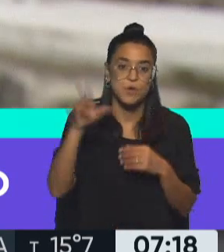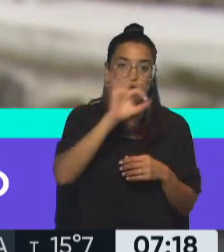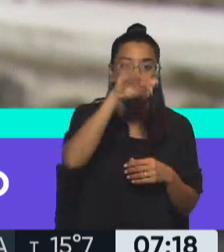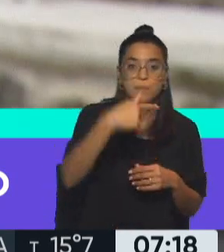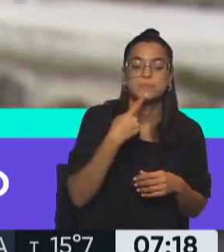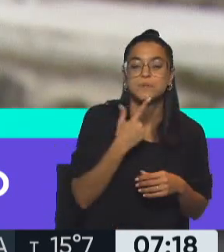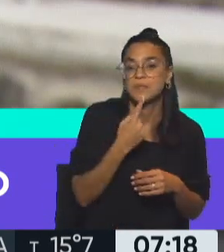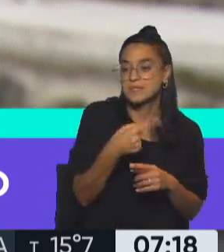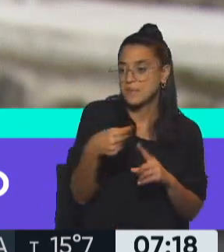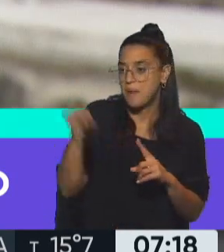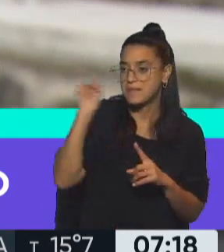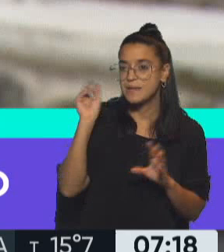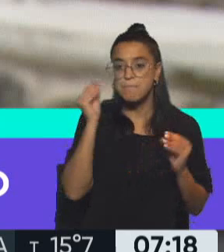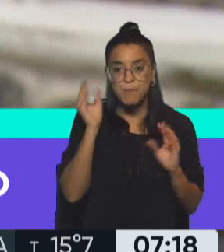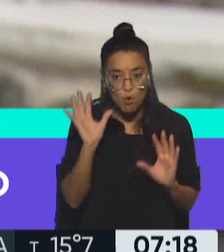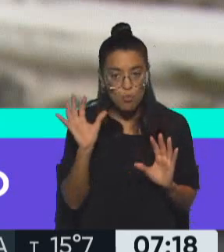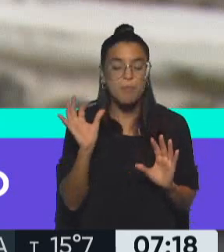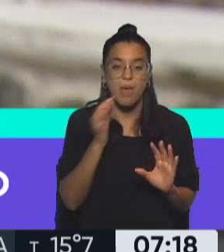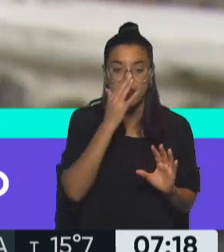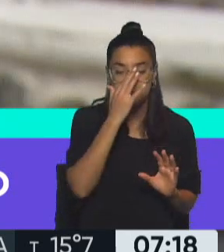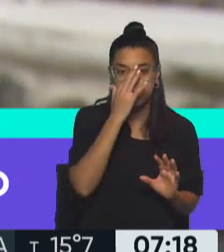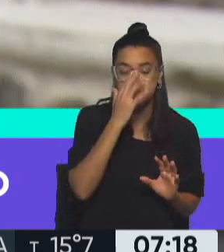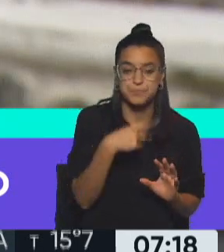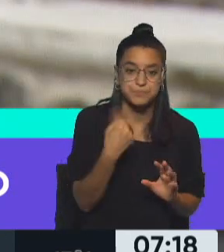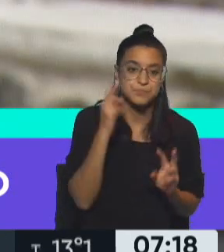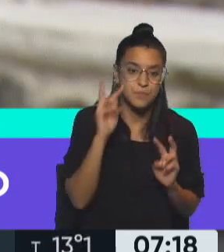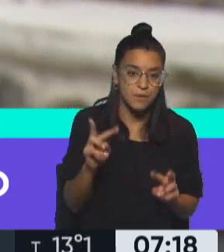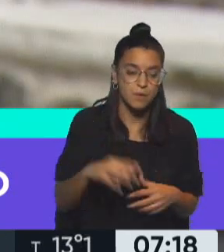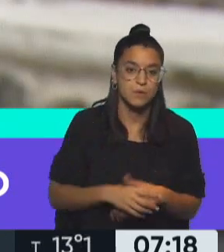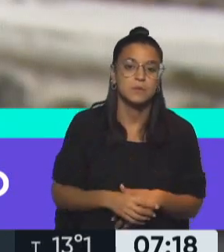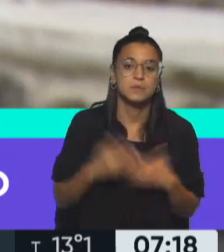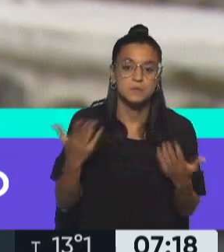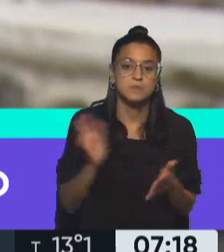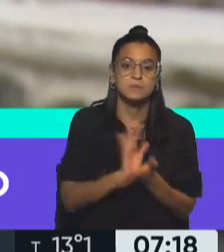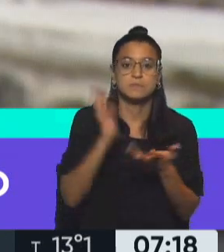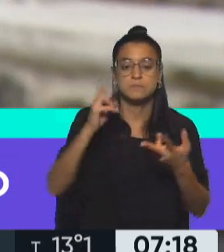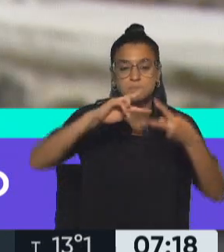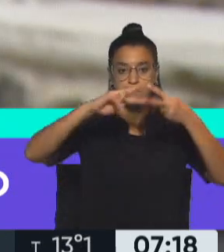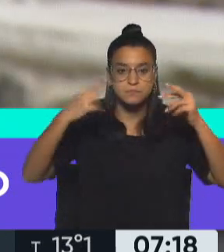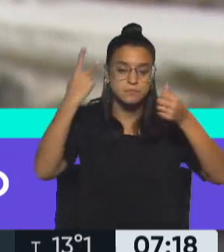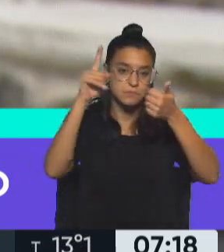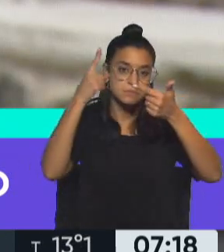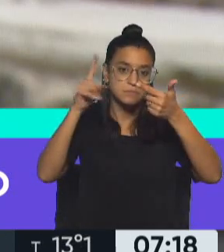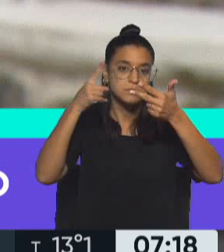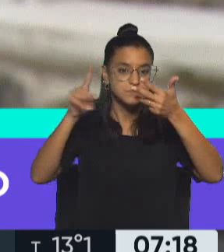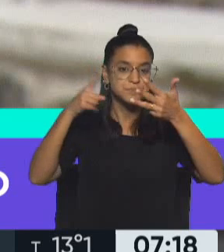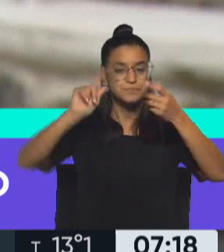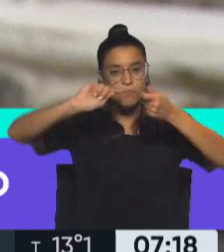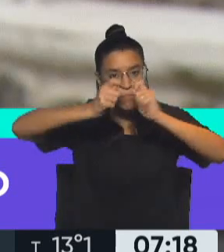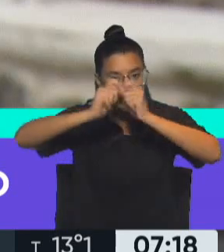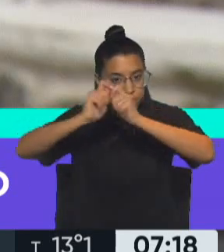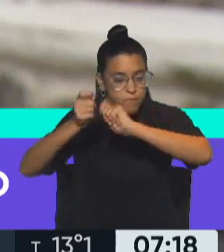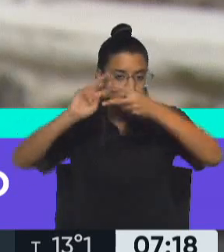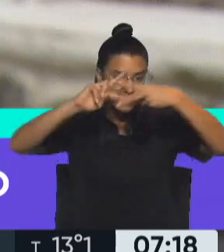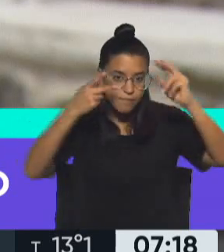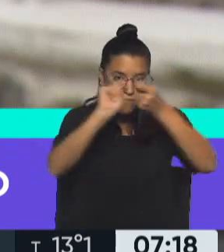de la Salud la semana pasada, y lo que hemos visto es que tiene un grupo de mutaciones, una constelación de cambios en su